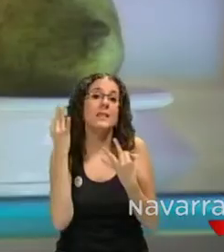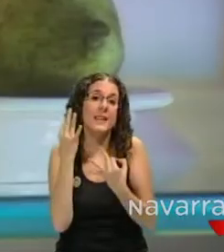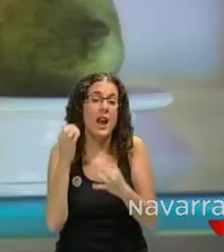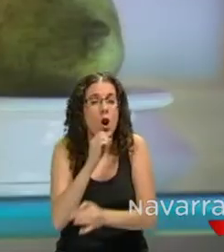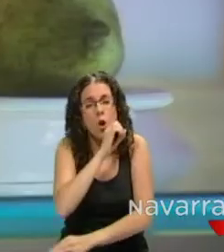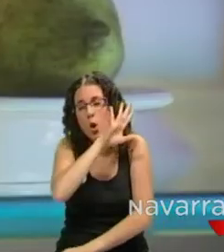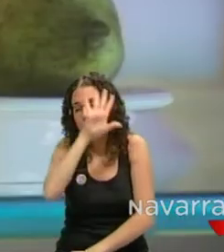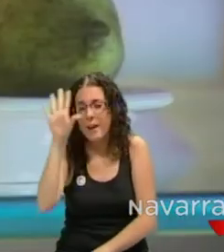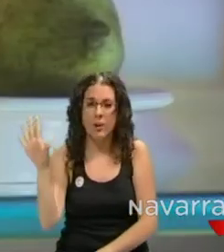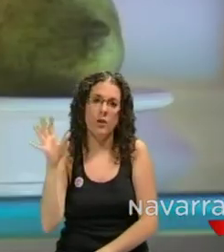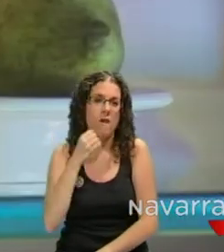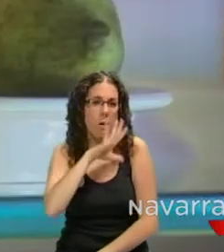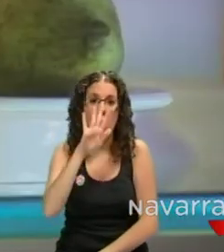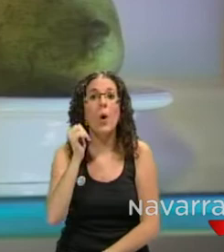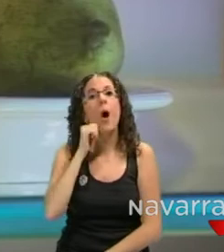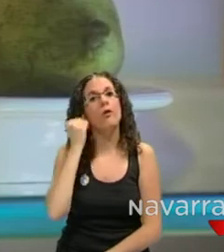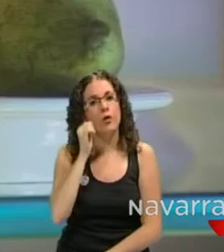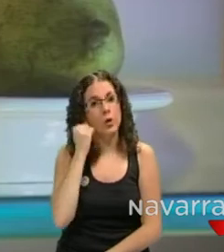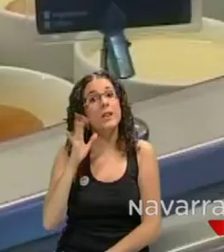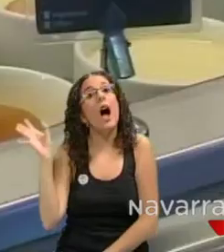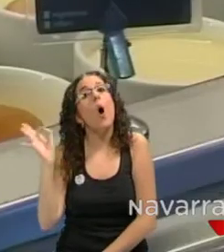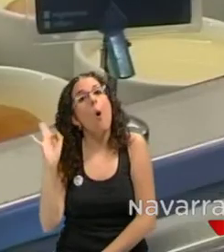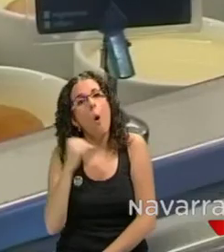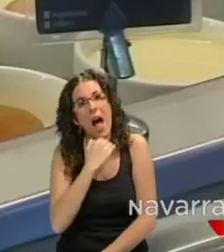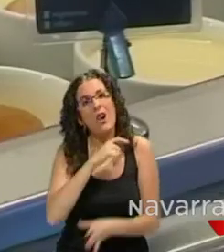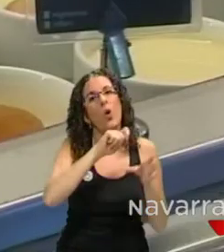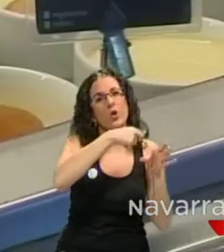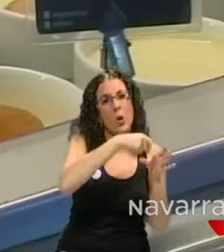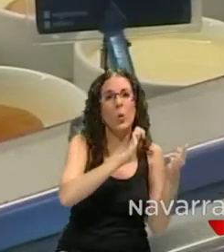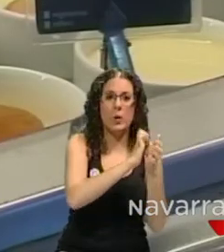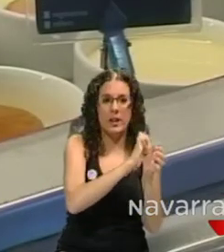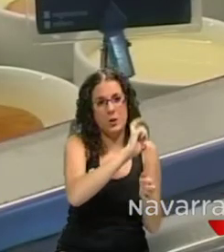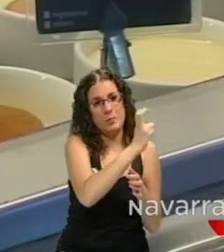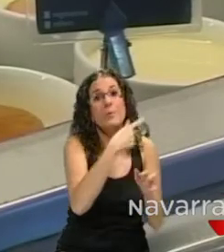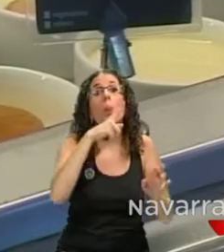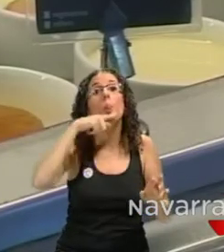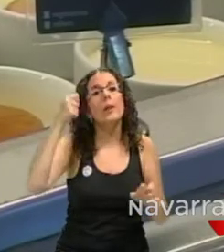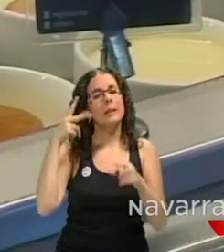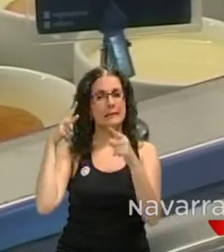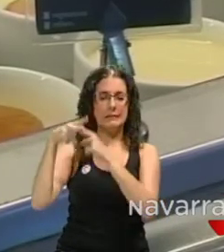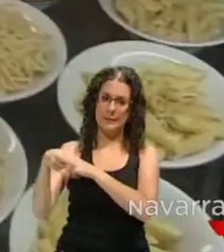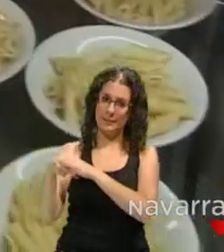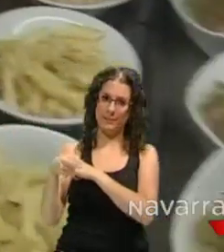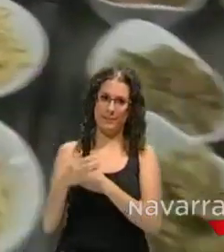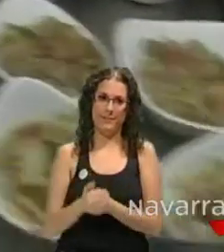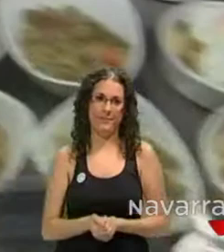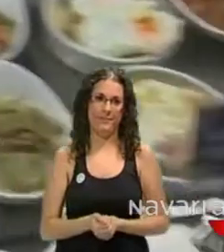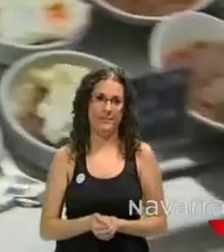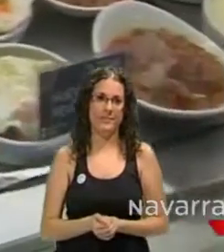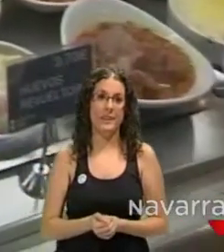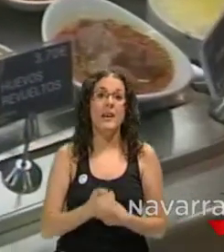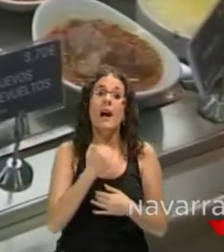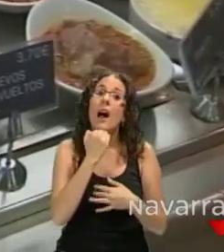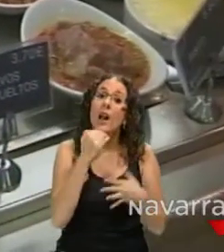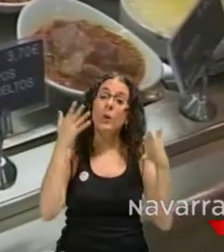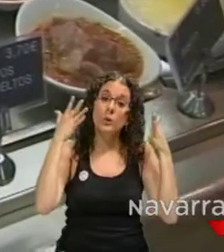mejor ir a por fruta o un lácteo. Intentar evitar los dulces. Algunas recomendaciones a la hora de comer en un